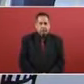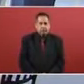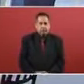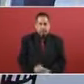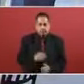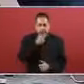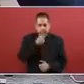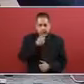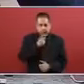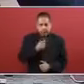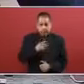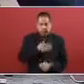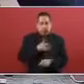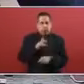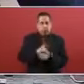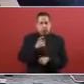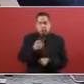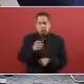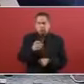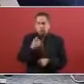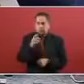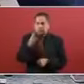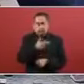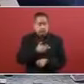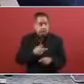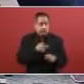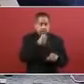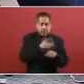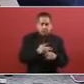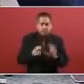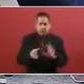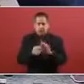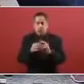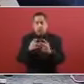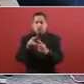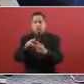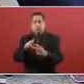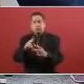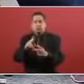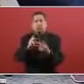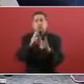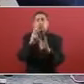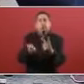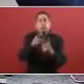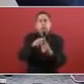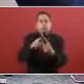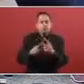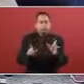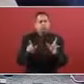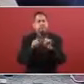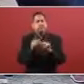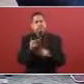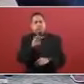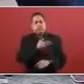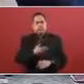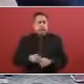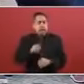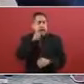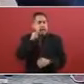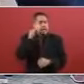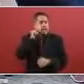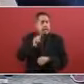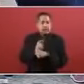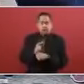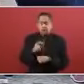Buenos días, señor presidente. Buenos días, secretario Alejandro. Se fue el tiempo. Lelo de la Renta. Sí. Rápido, presidente. Ayer el licenciado